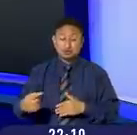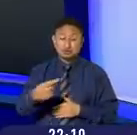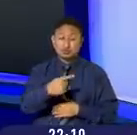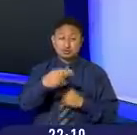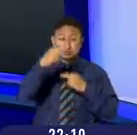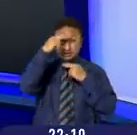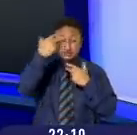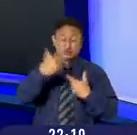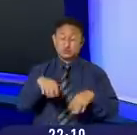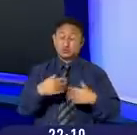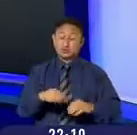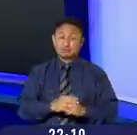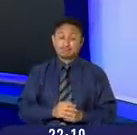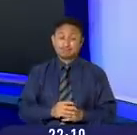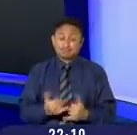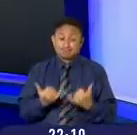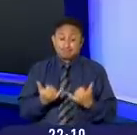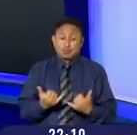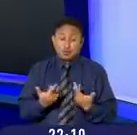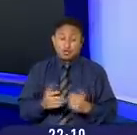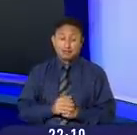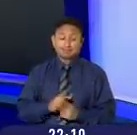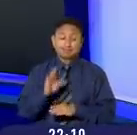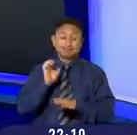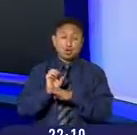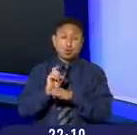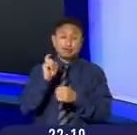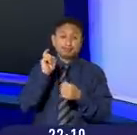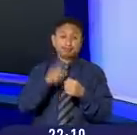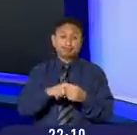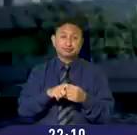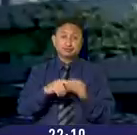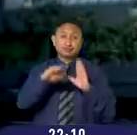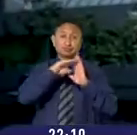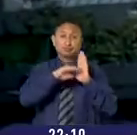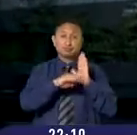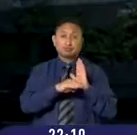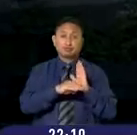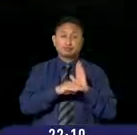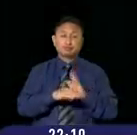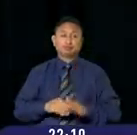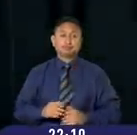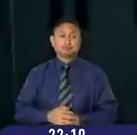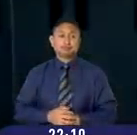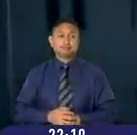desalentador ranking que ahora integra nuestro país.